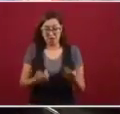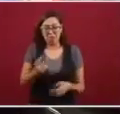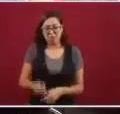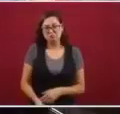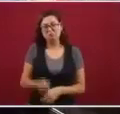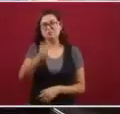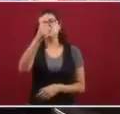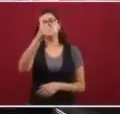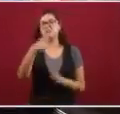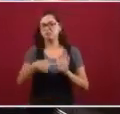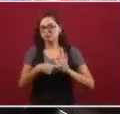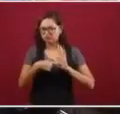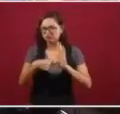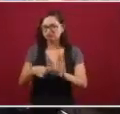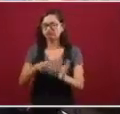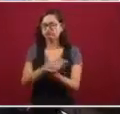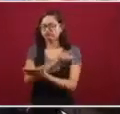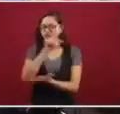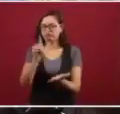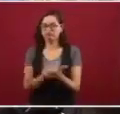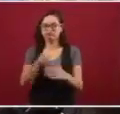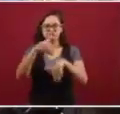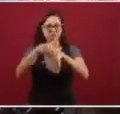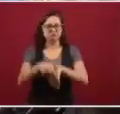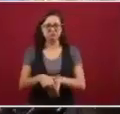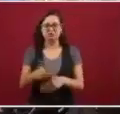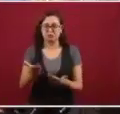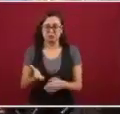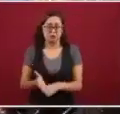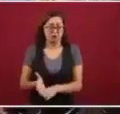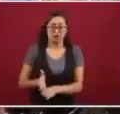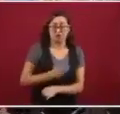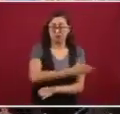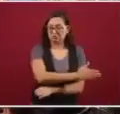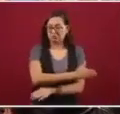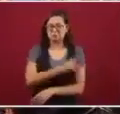porque no había Estado de Derecho.